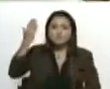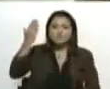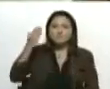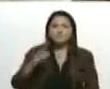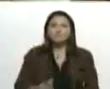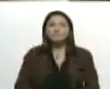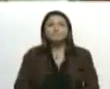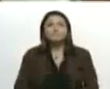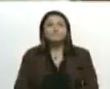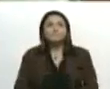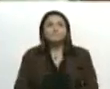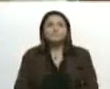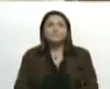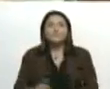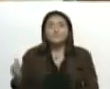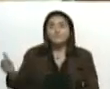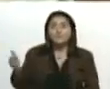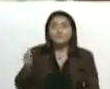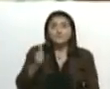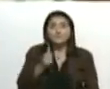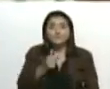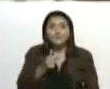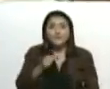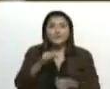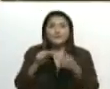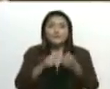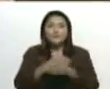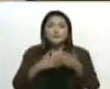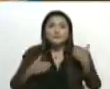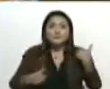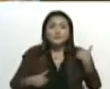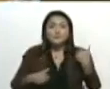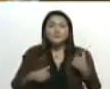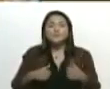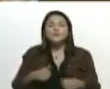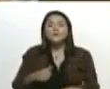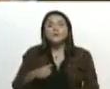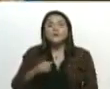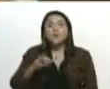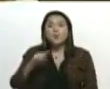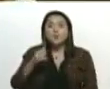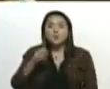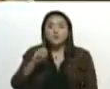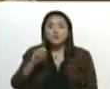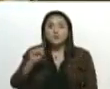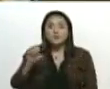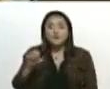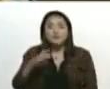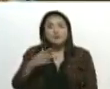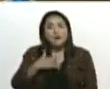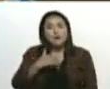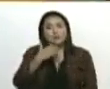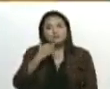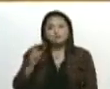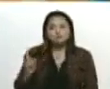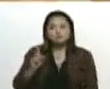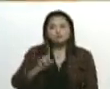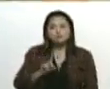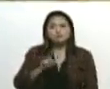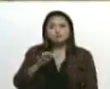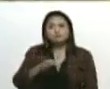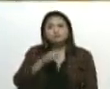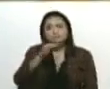que nuestro vicepresidente, el diputado José Gregorio Correa, hiciera algunas observaciones, algunas